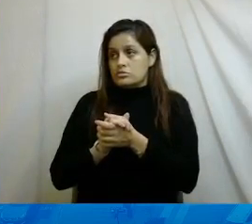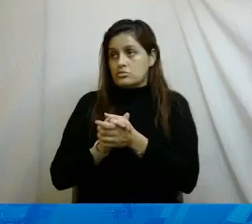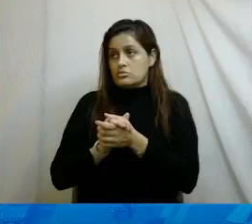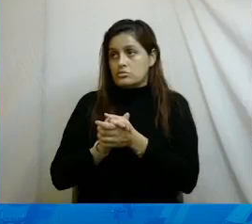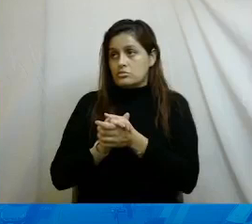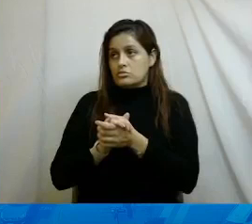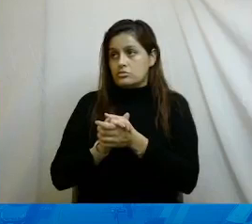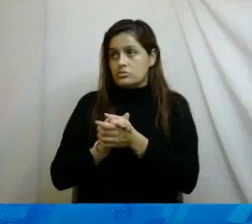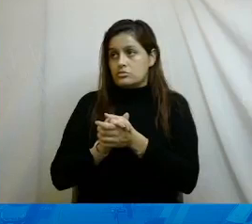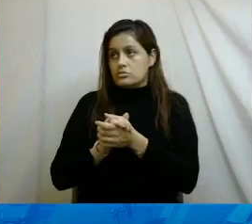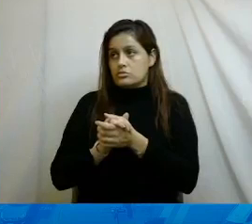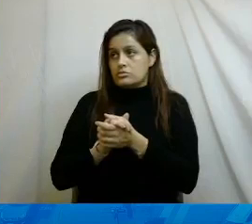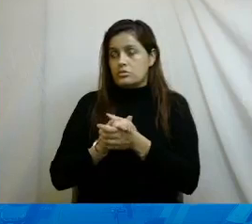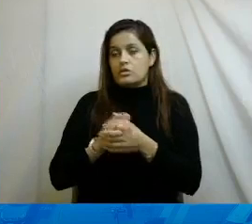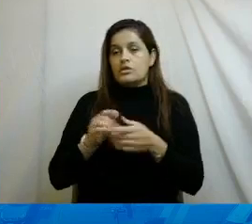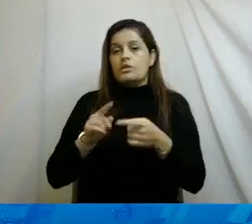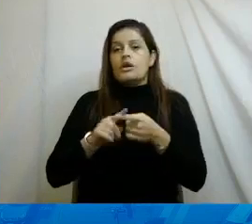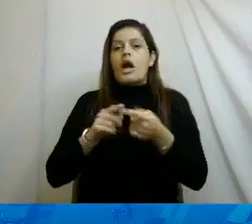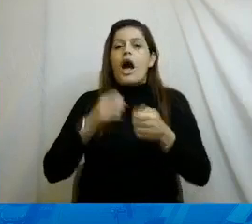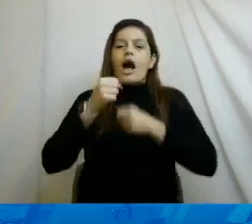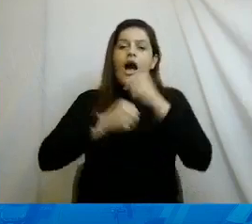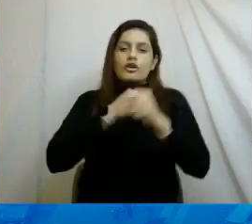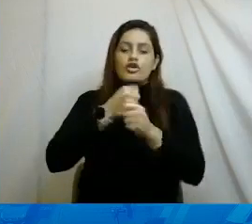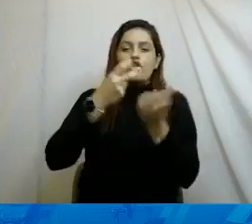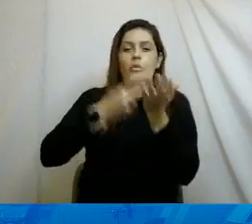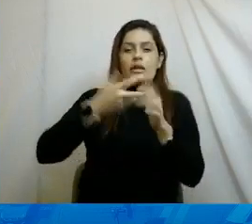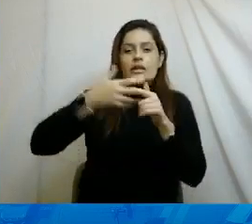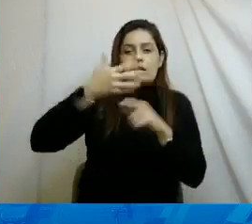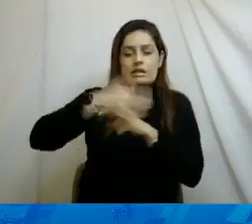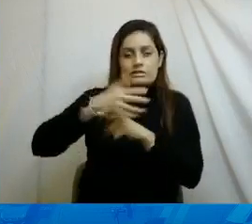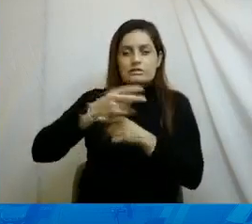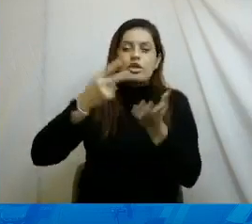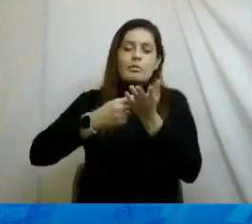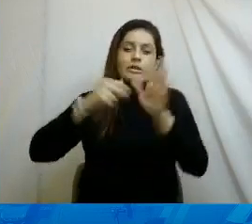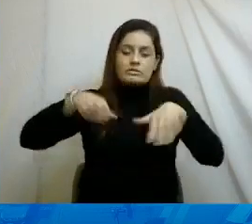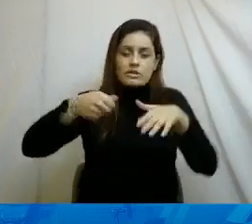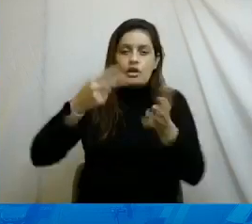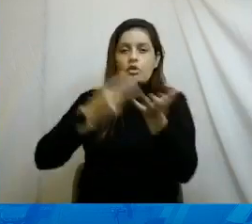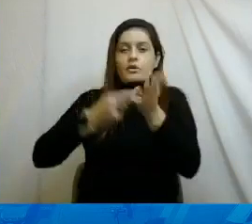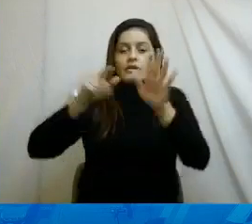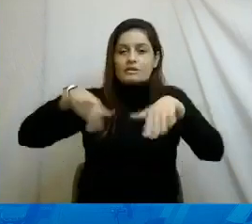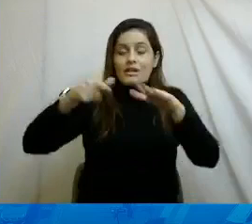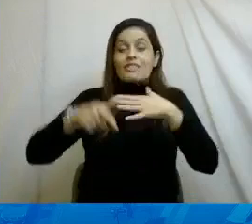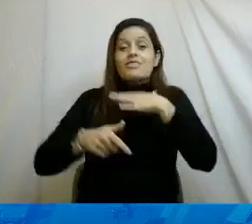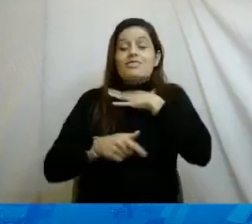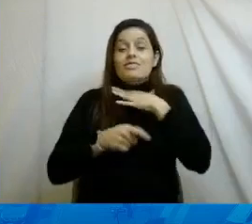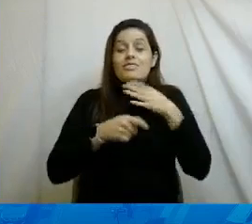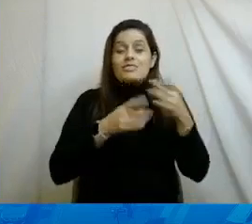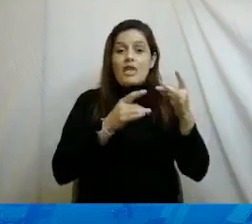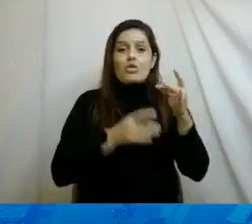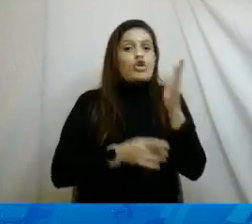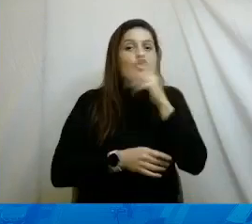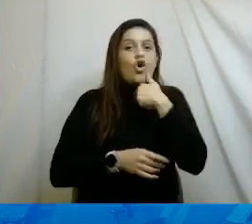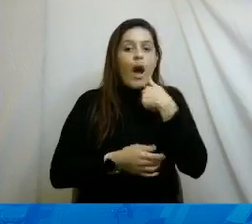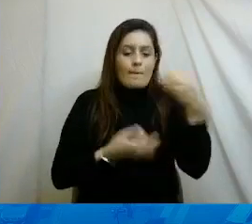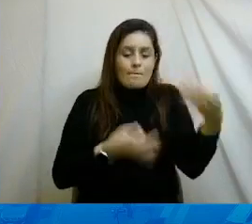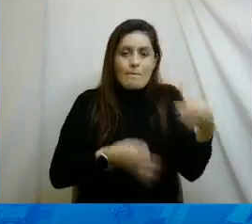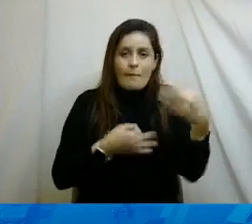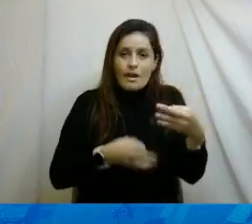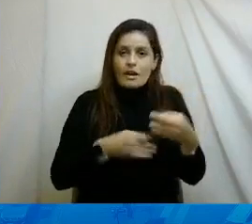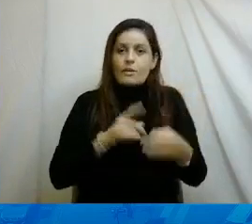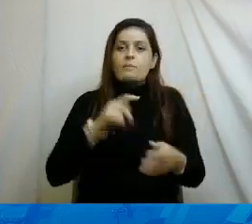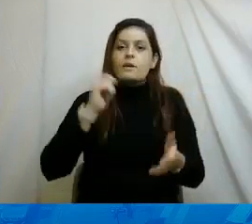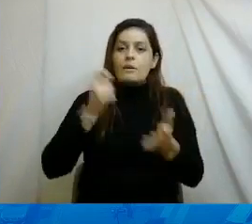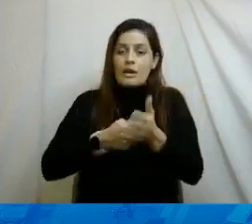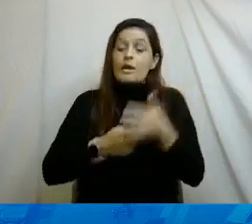que corresponden a deudas de años 2015, 2016, 2017, que donde no hay documentación para pagar, y eso es importante también